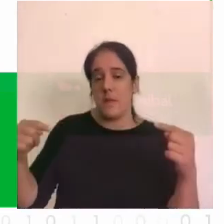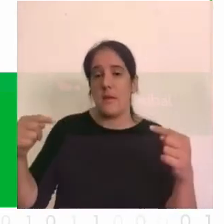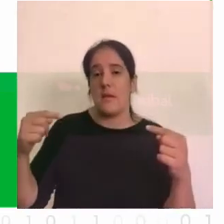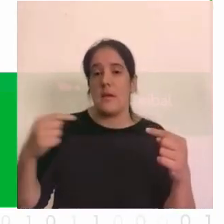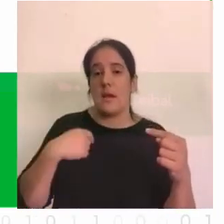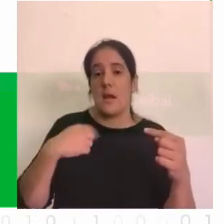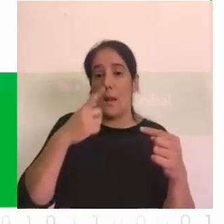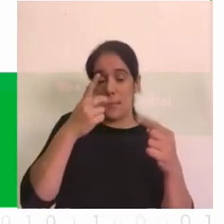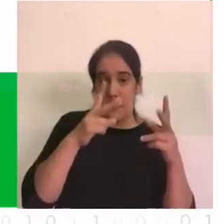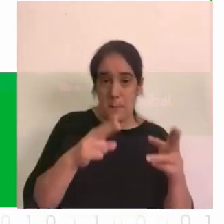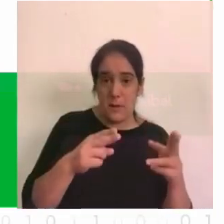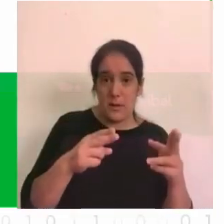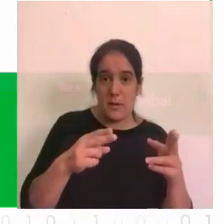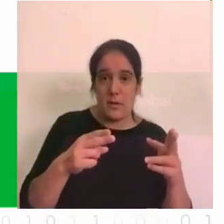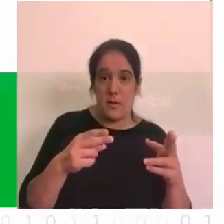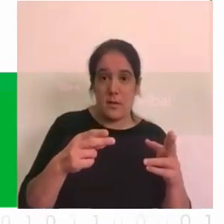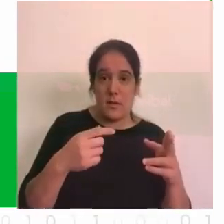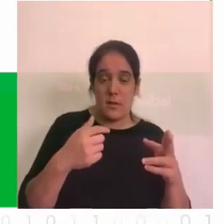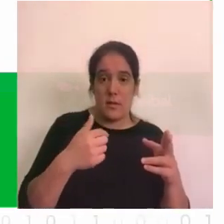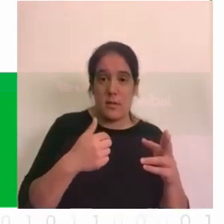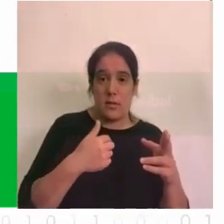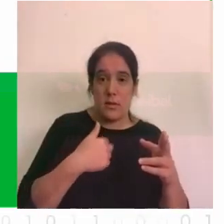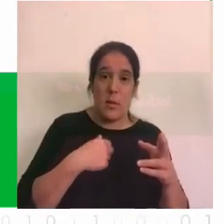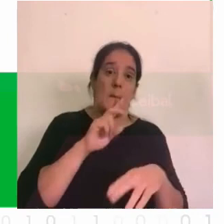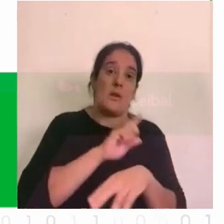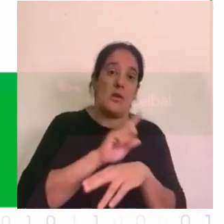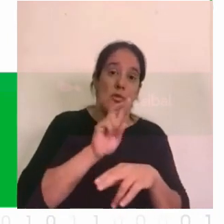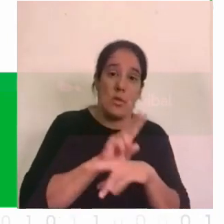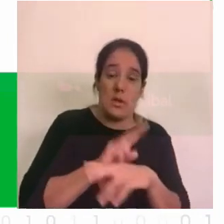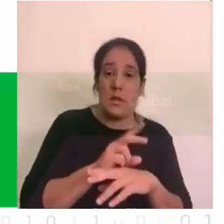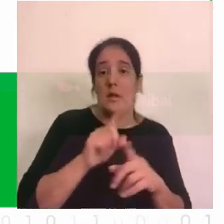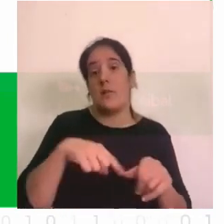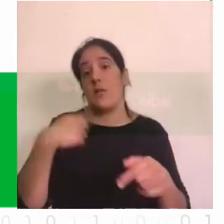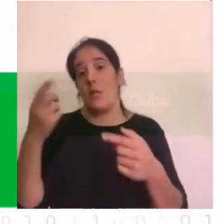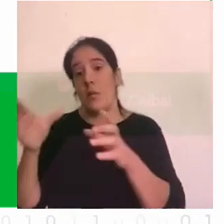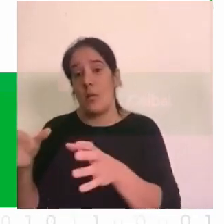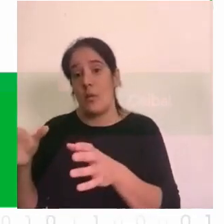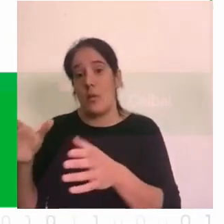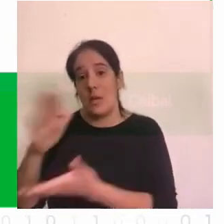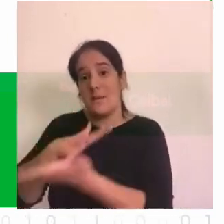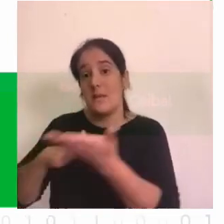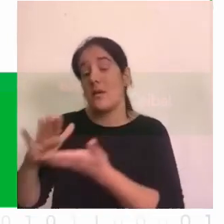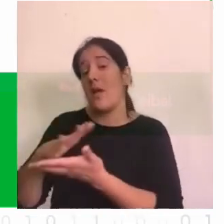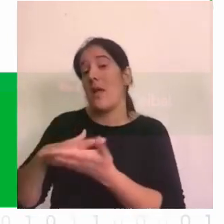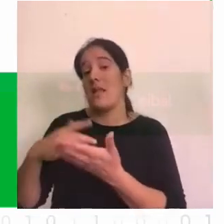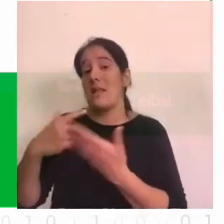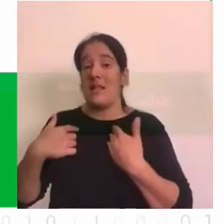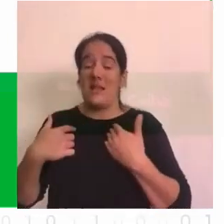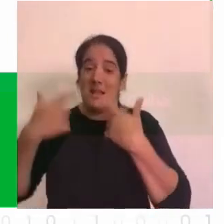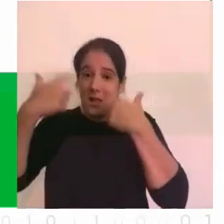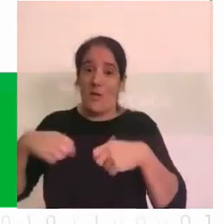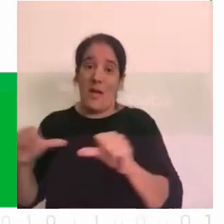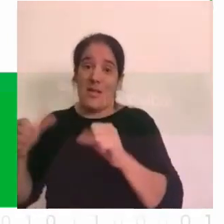variable independiente, que es la inseguridad alimentaria, y ahora mi variable dependiente, que son los problemas de conducta. Básicamente, los problemas de conducta,